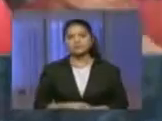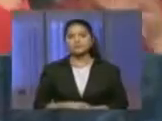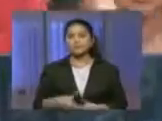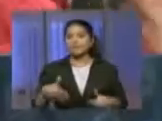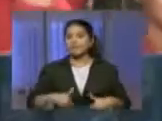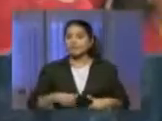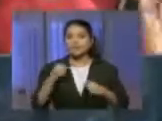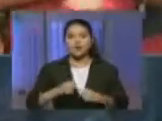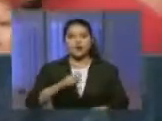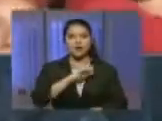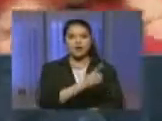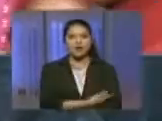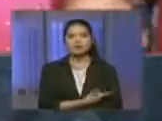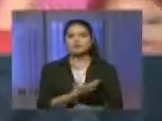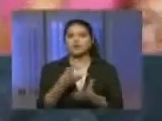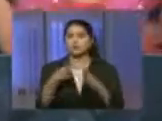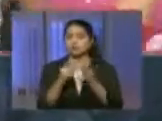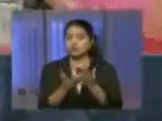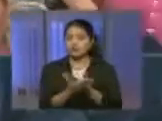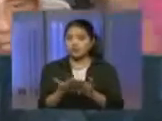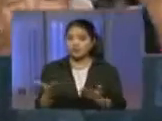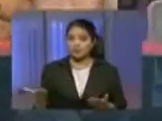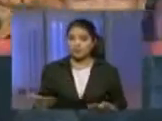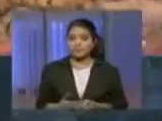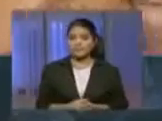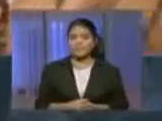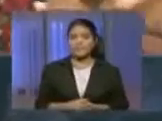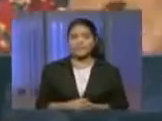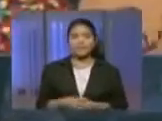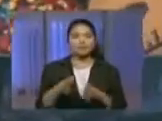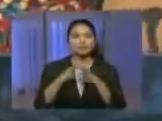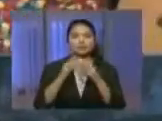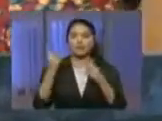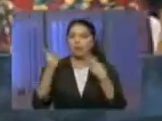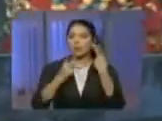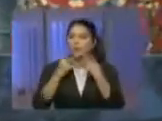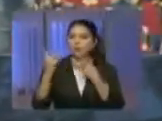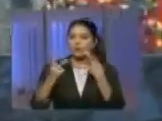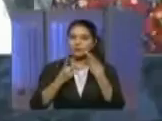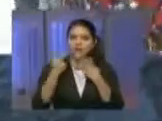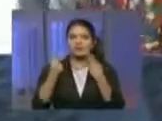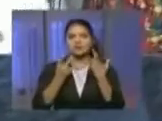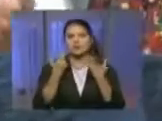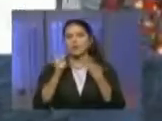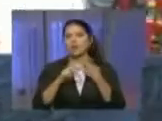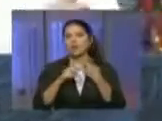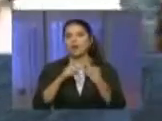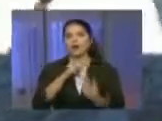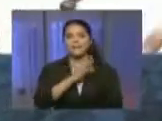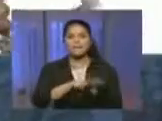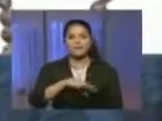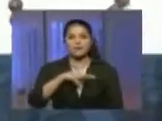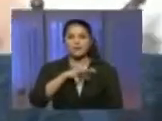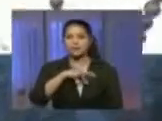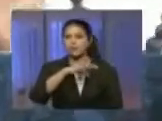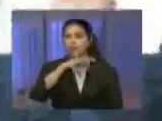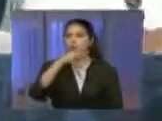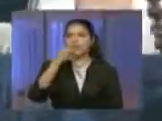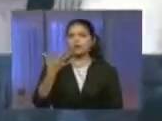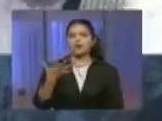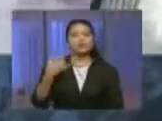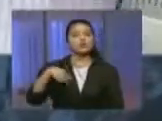sociales compañeros todas las fuerzas políticas todas las fuerzas espirituales